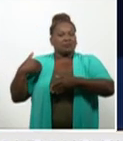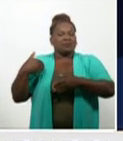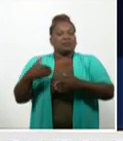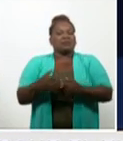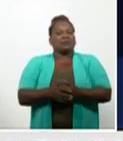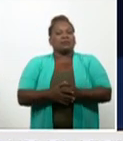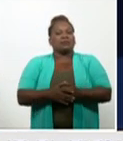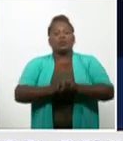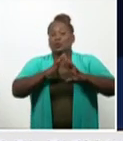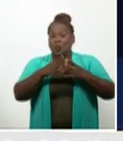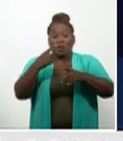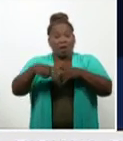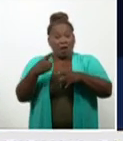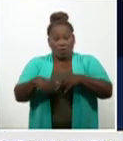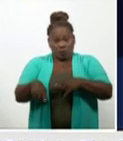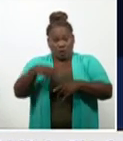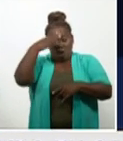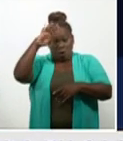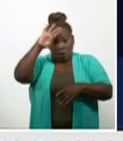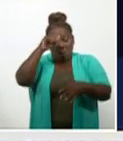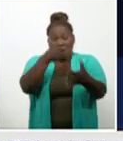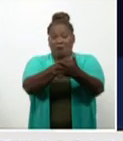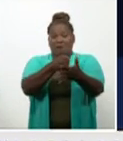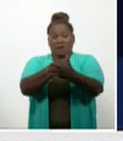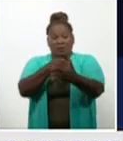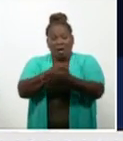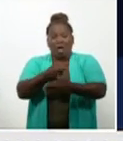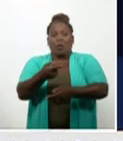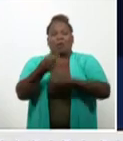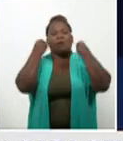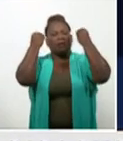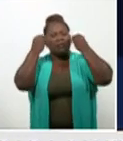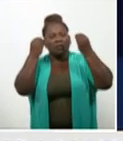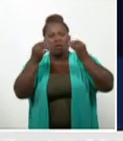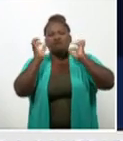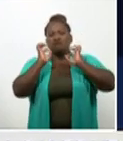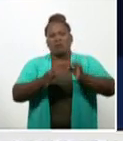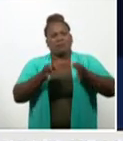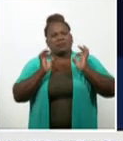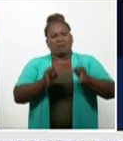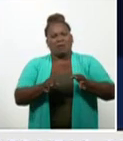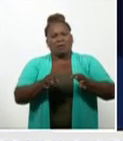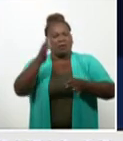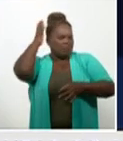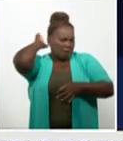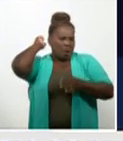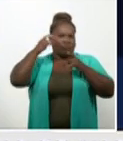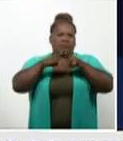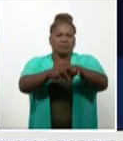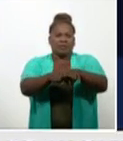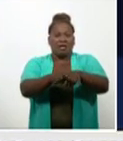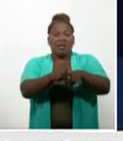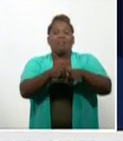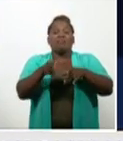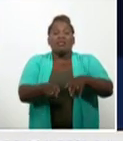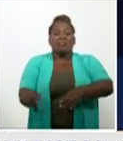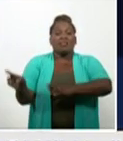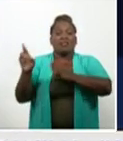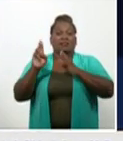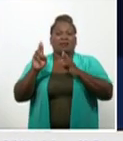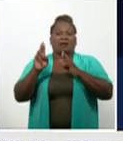nuestro país ha tenido que ver en los últimos años, y siempre desde la Sierra Maestra nos ha acompañado. Por